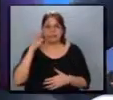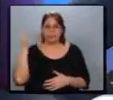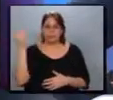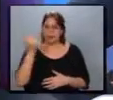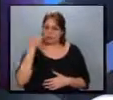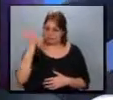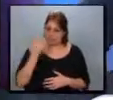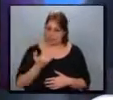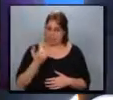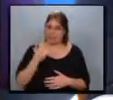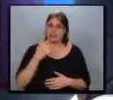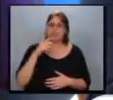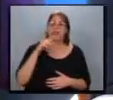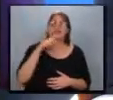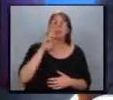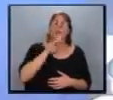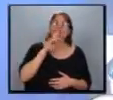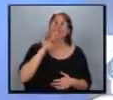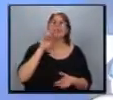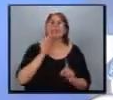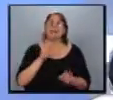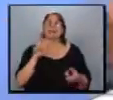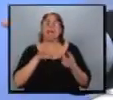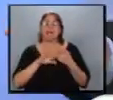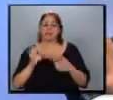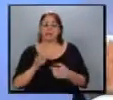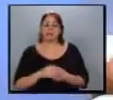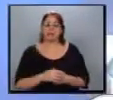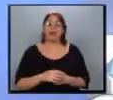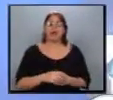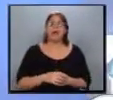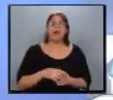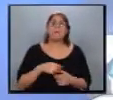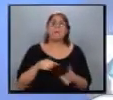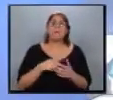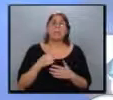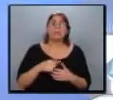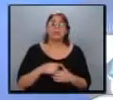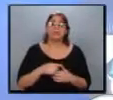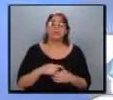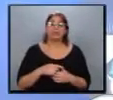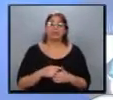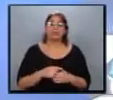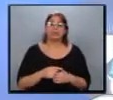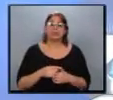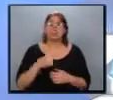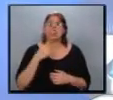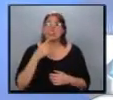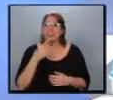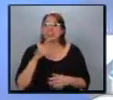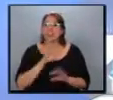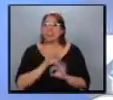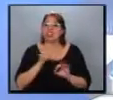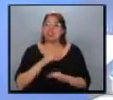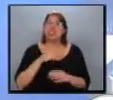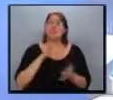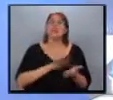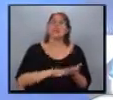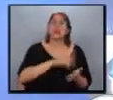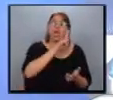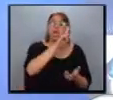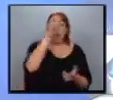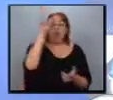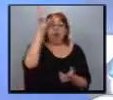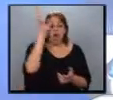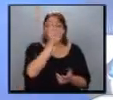importante, Vannucci y Garfunkel. No, y de que lo que no dijo una sola palabra es de las 800 personas que se quedaron sin trabajo,